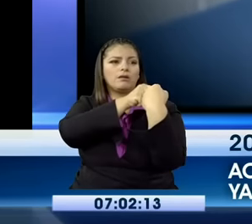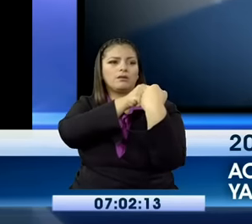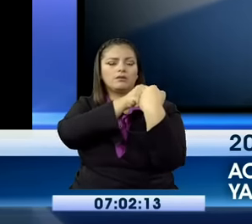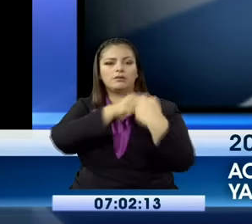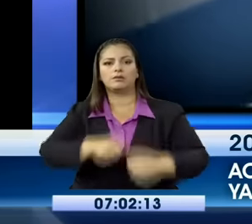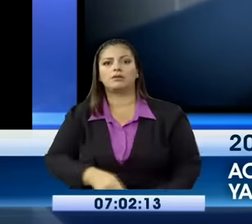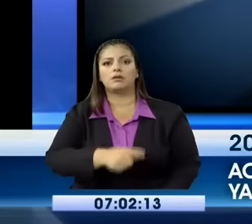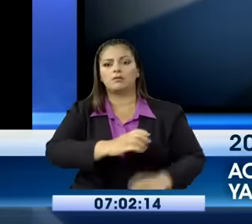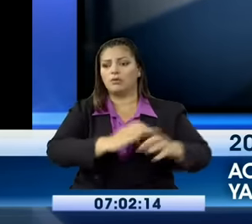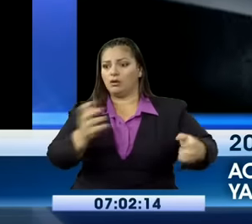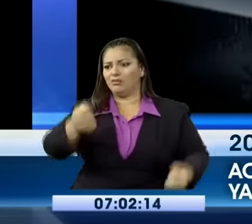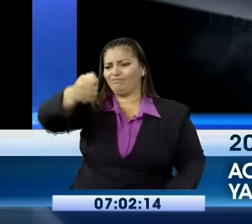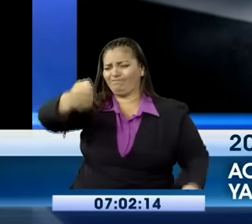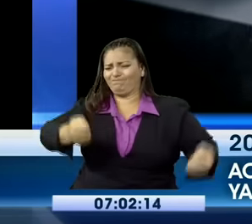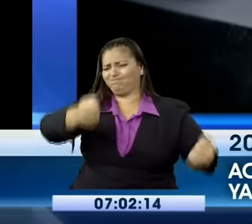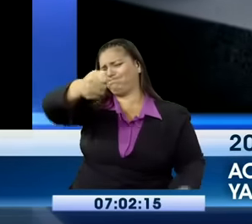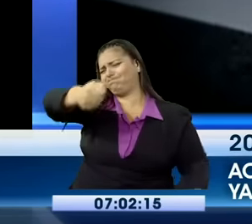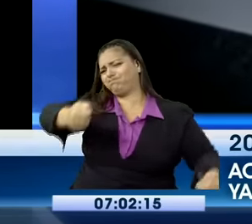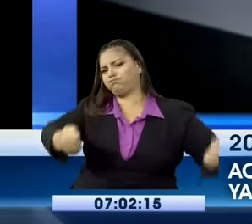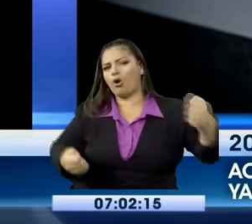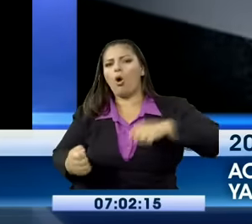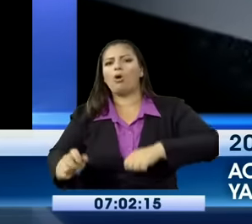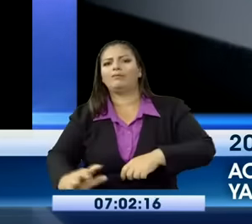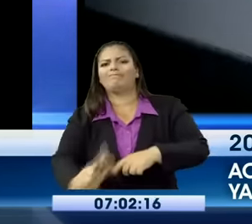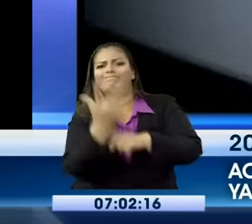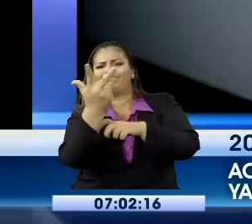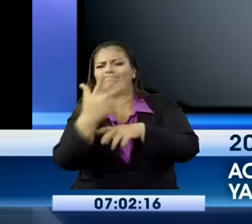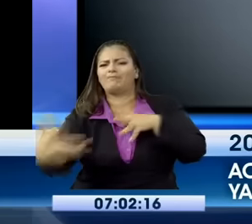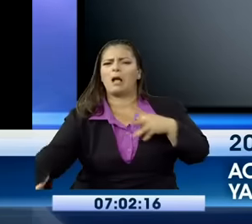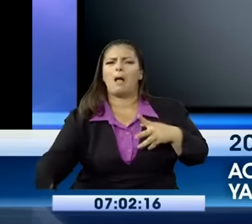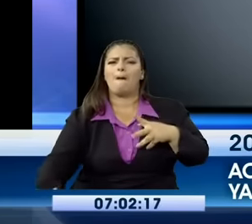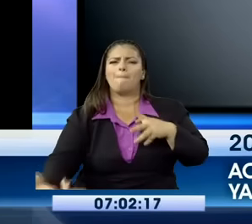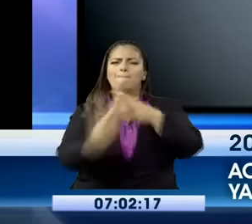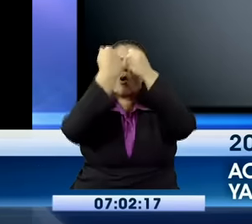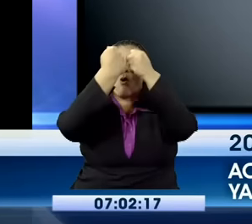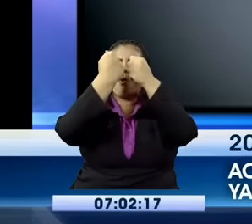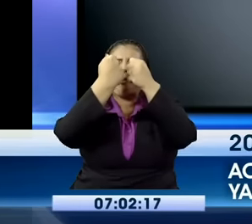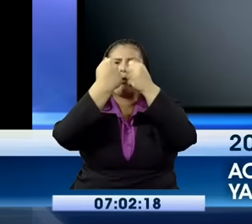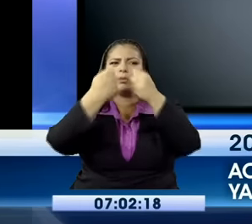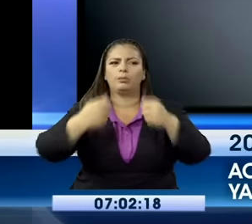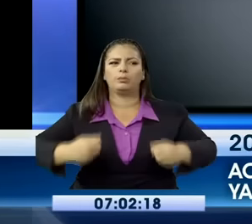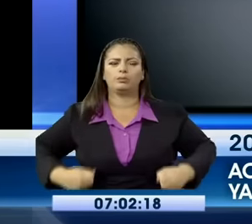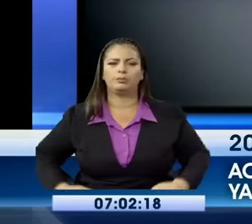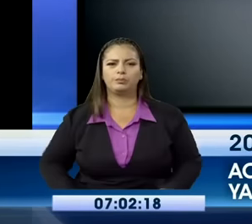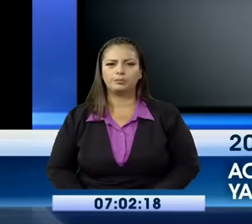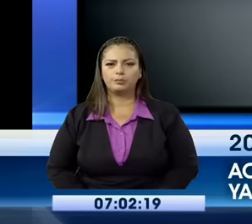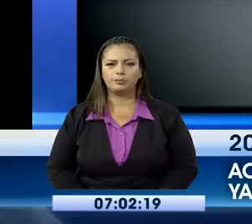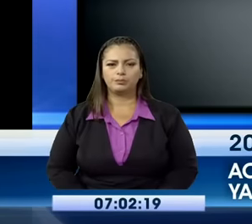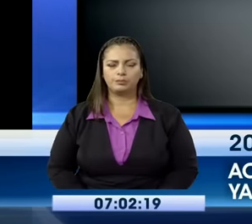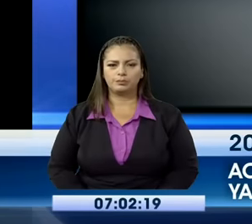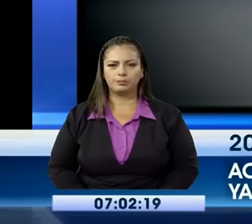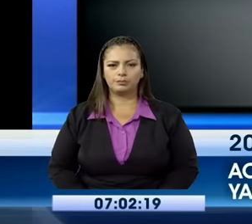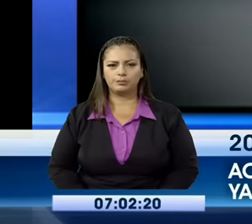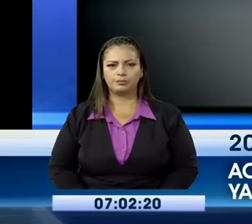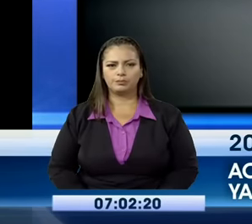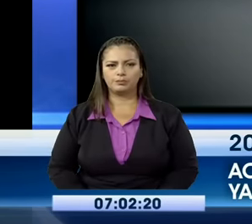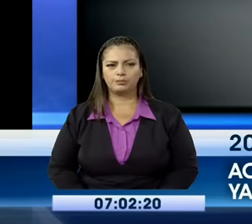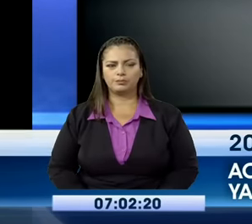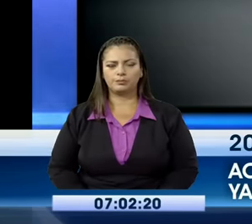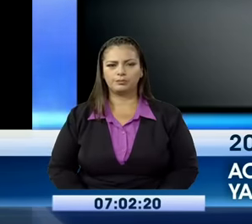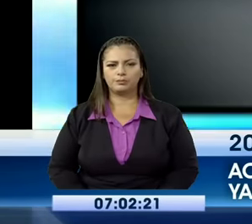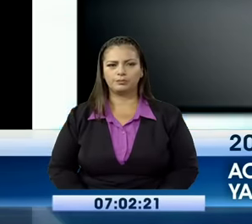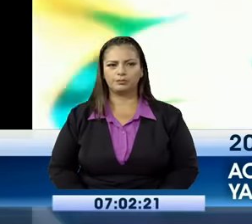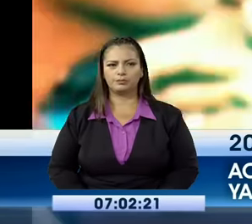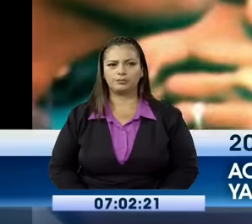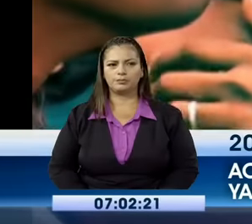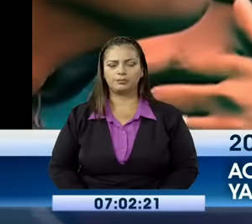pierde el control del vehículo y va a impactar en forma frontal lateral a la furgoneta que venía atrás del